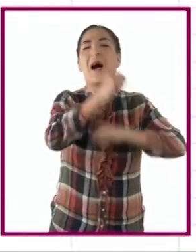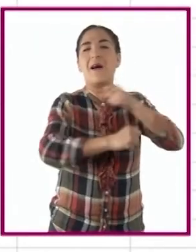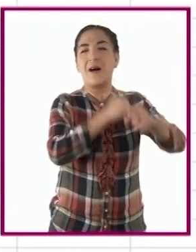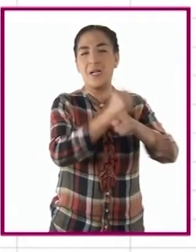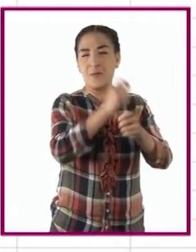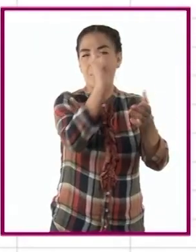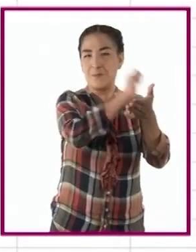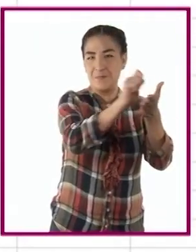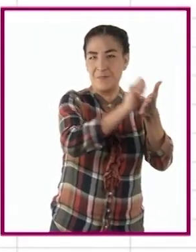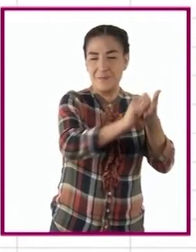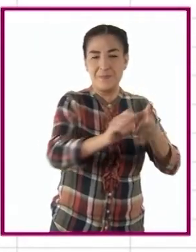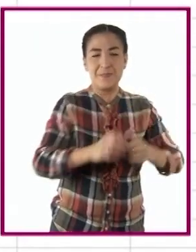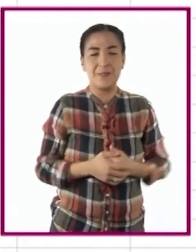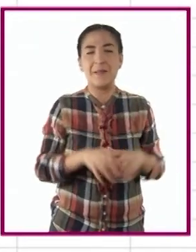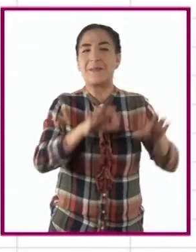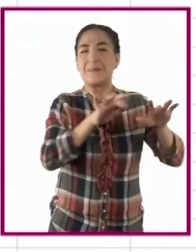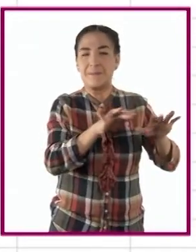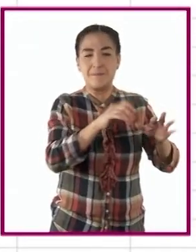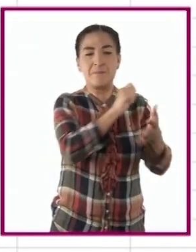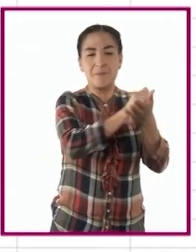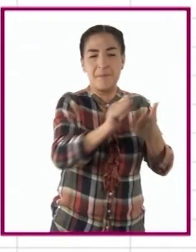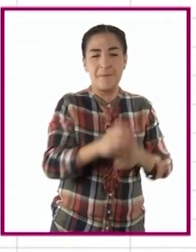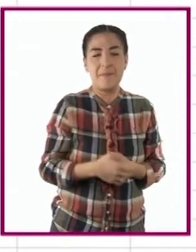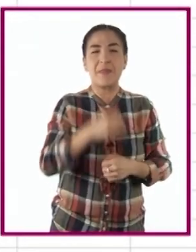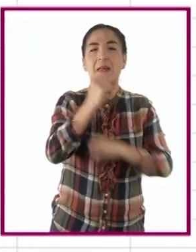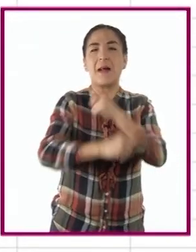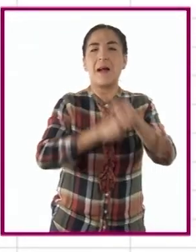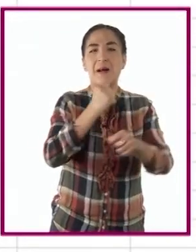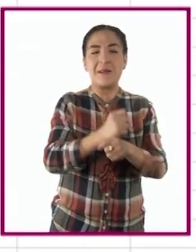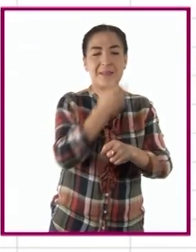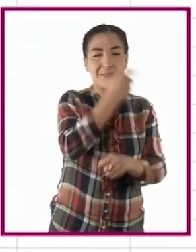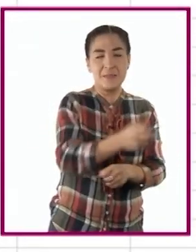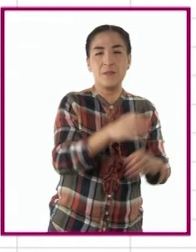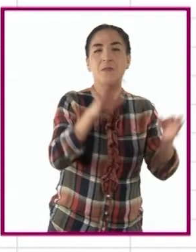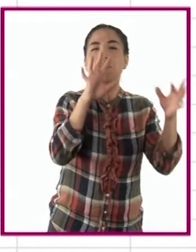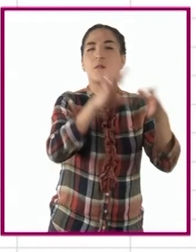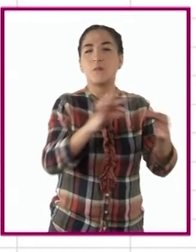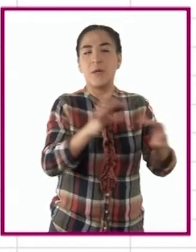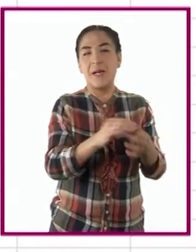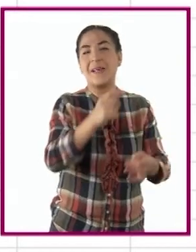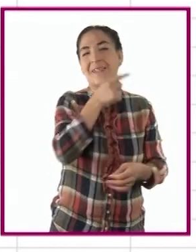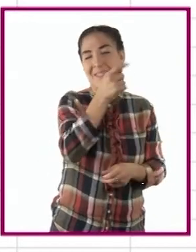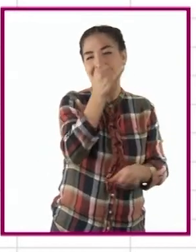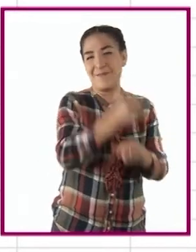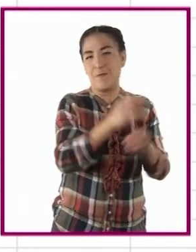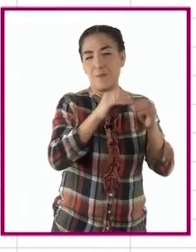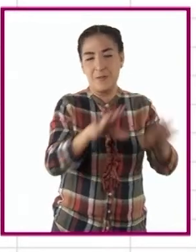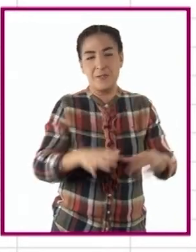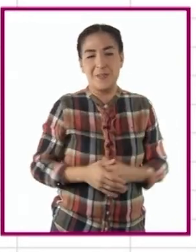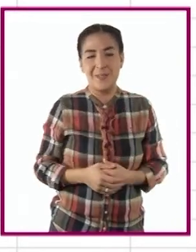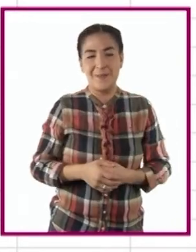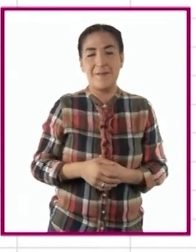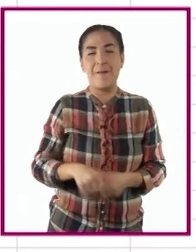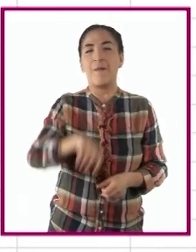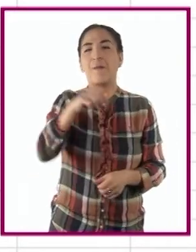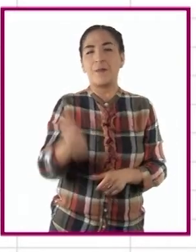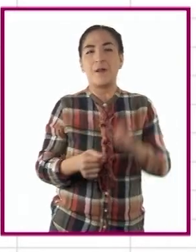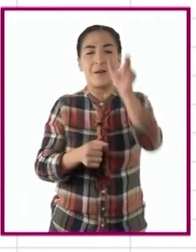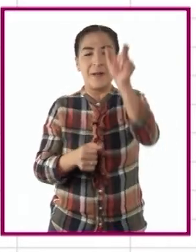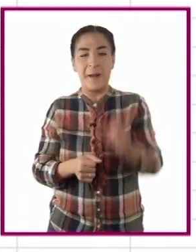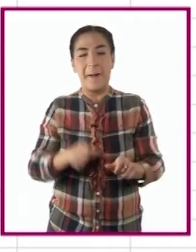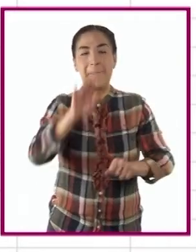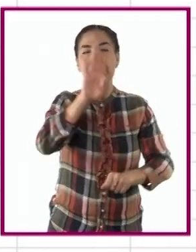cual significa que en esta columna anotaremos los años de los que se consideran los datos. En la celda